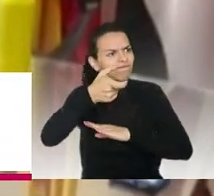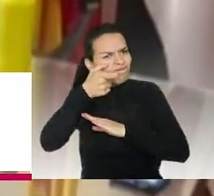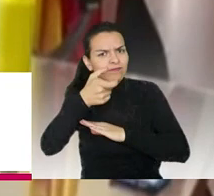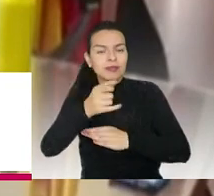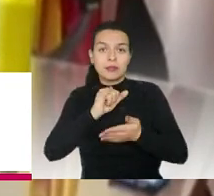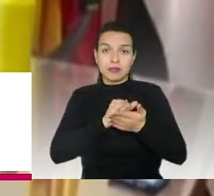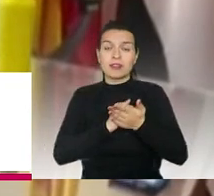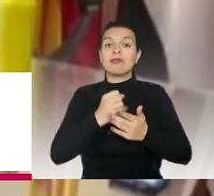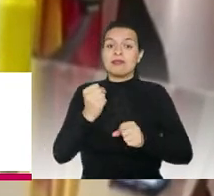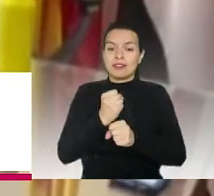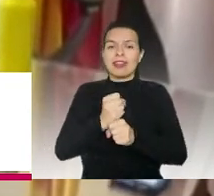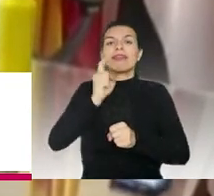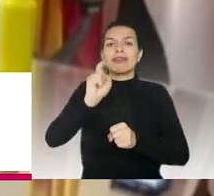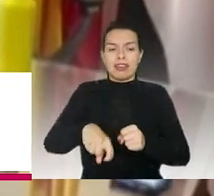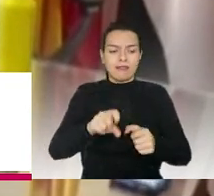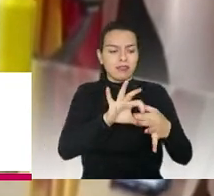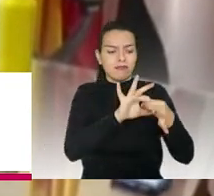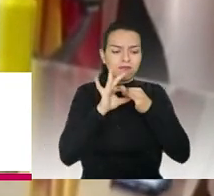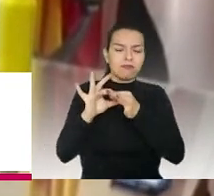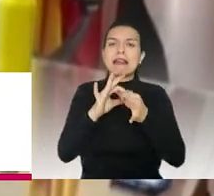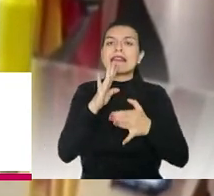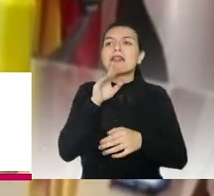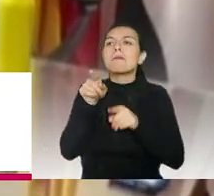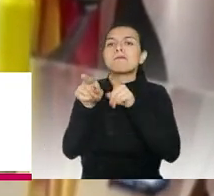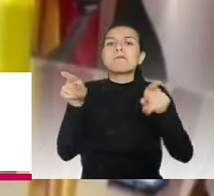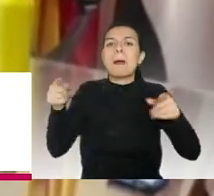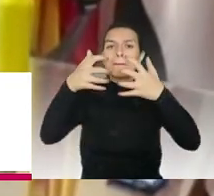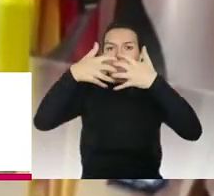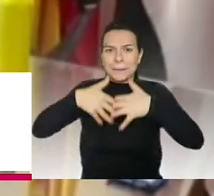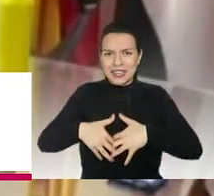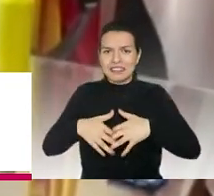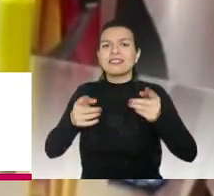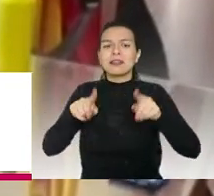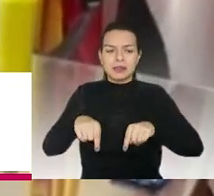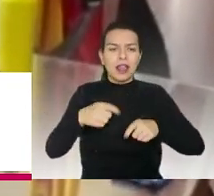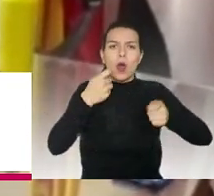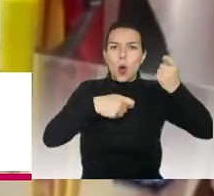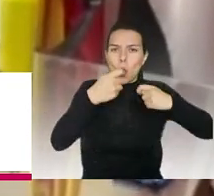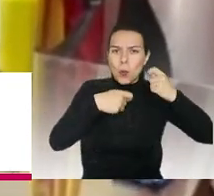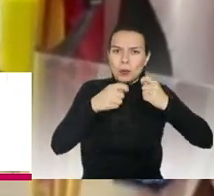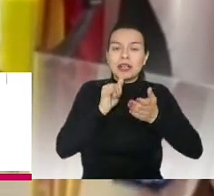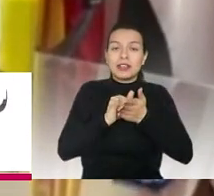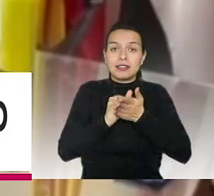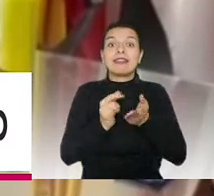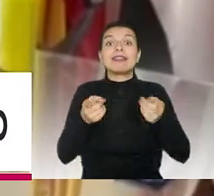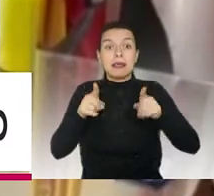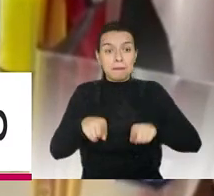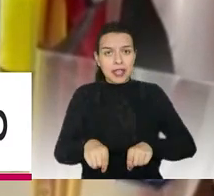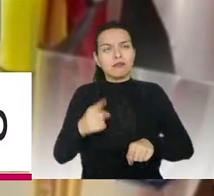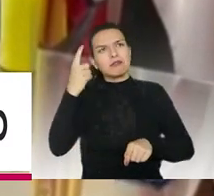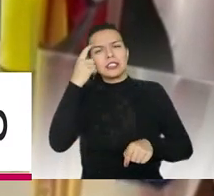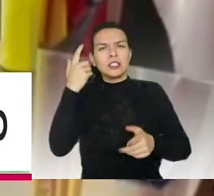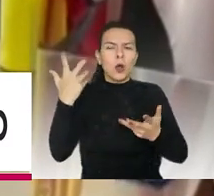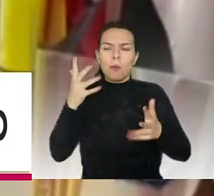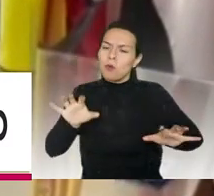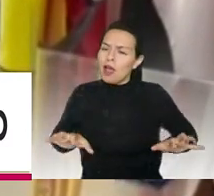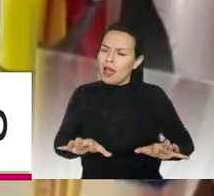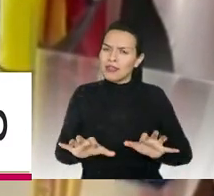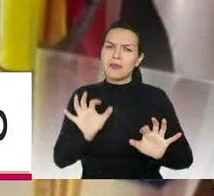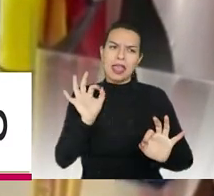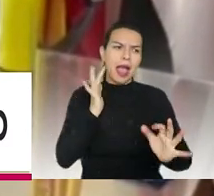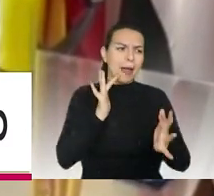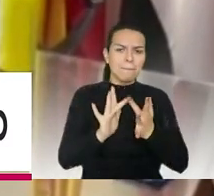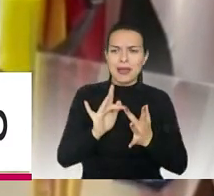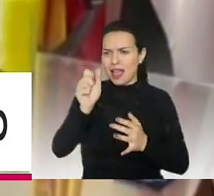trabajo articulado con empresarios y comerciantes de la localidad y en especial estamos implementando las actividades de pedagogía en calle queremos